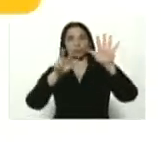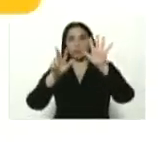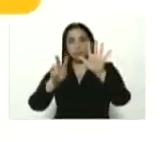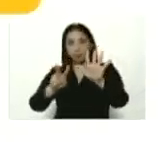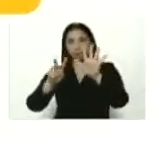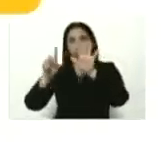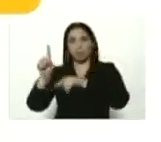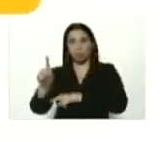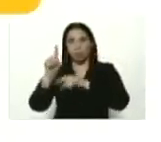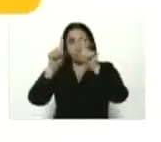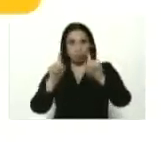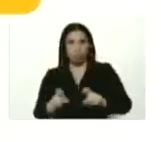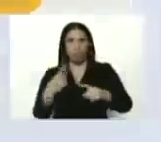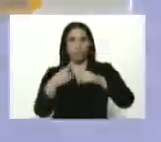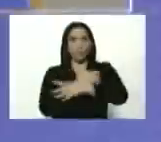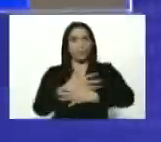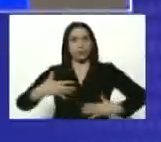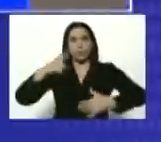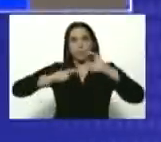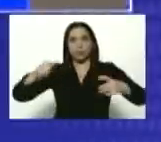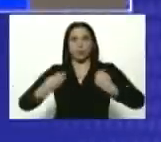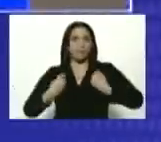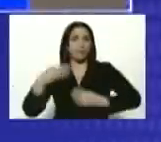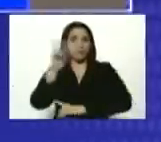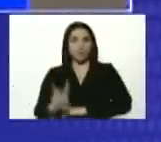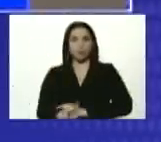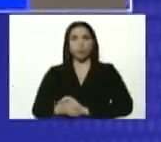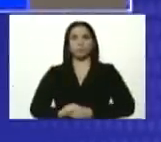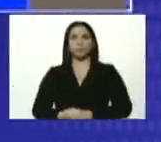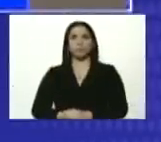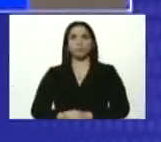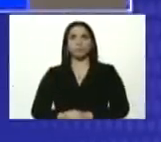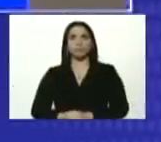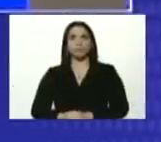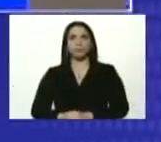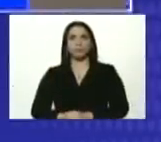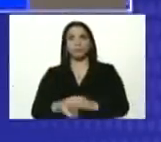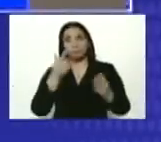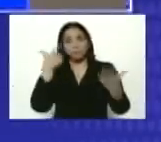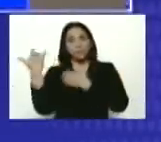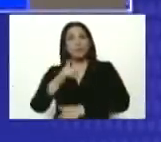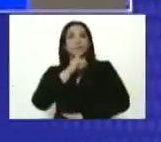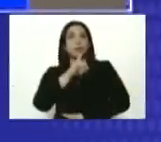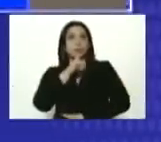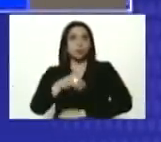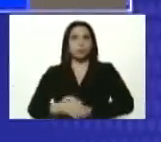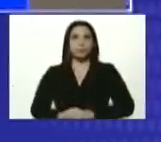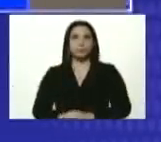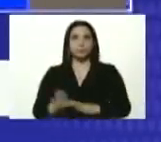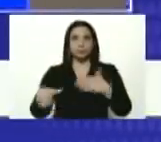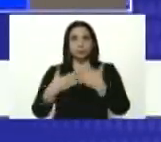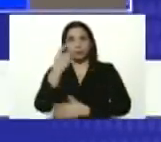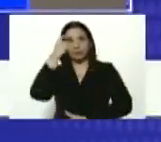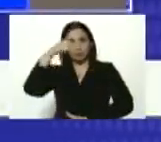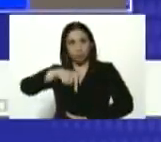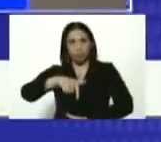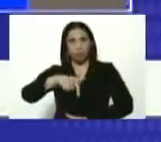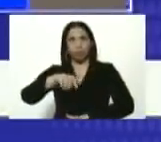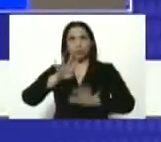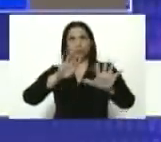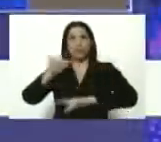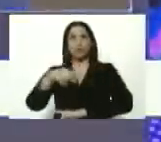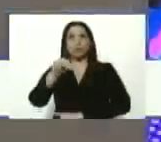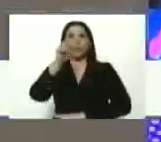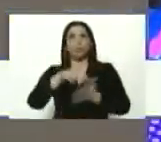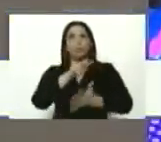34.871 pruebas por millón de habitantes. Ese es el reporte del día de hoy, 9 de